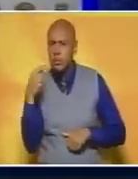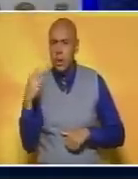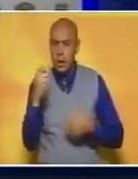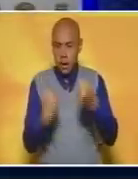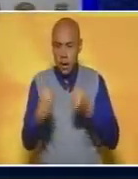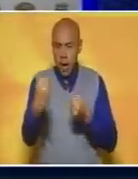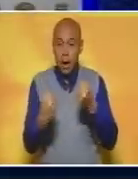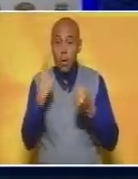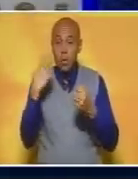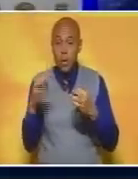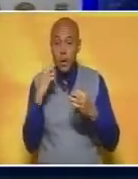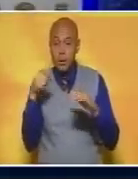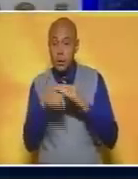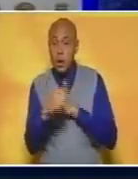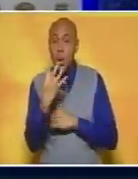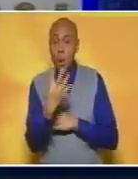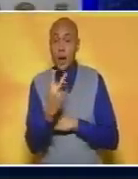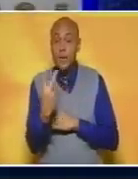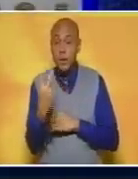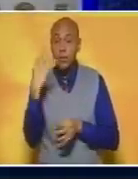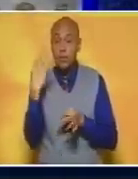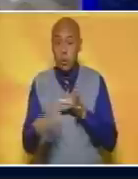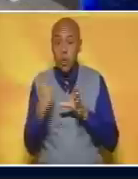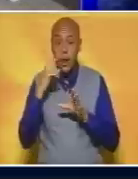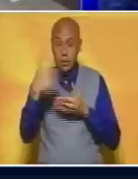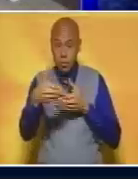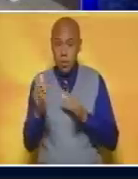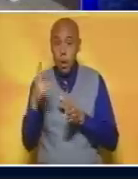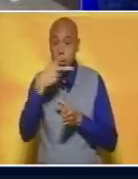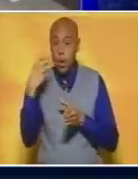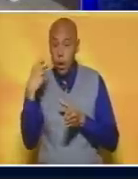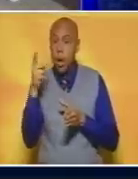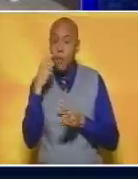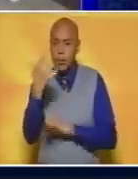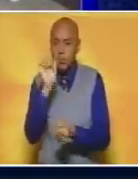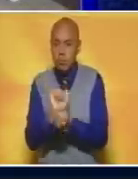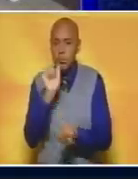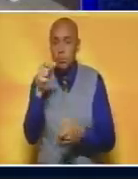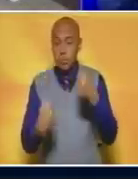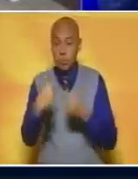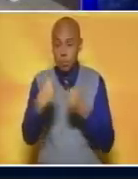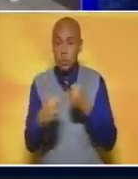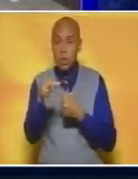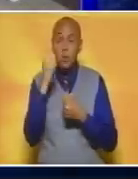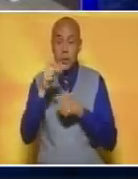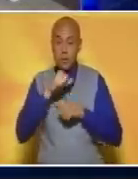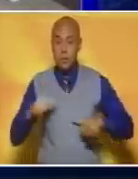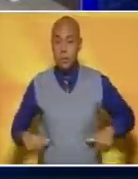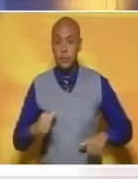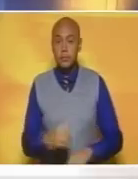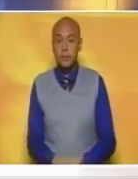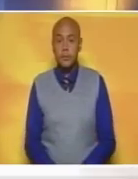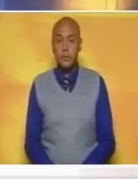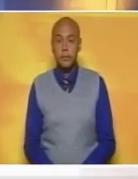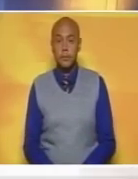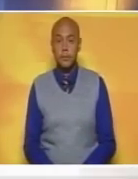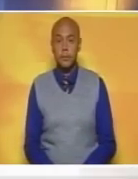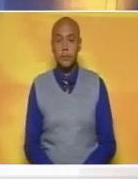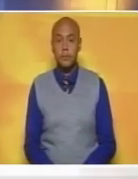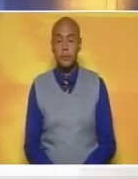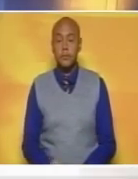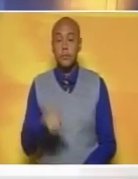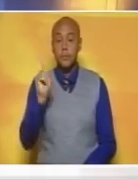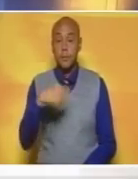particular localizaron 42 panelas de cocaína. El conductor del vehículo fue detenido por efectivos de la Guardia Nacional.